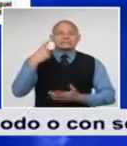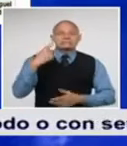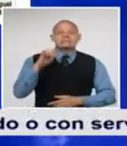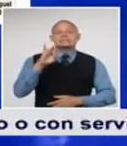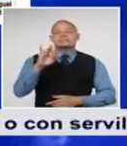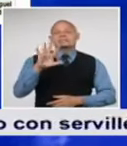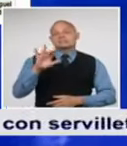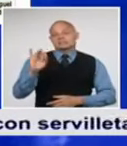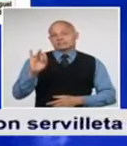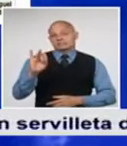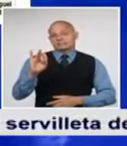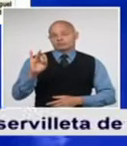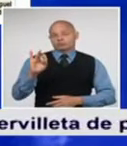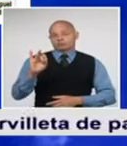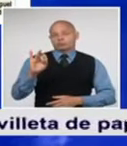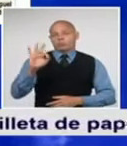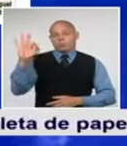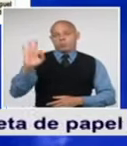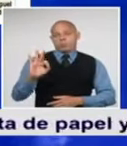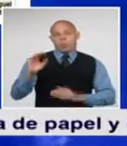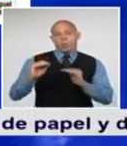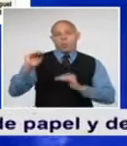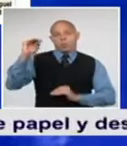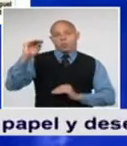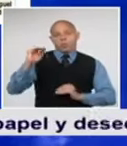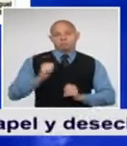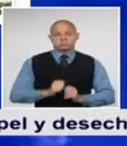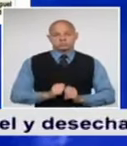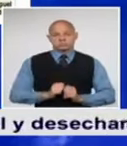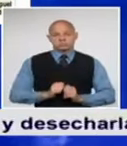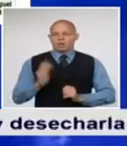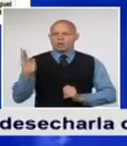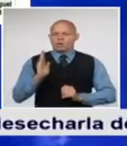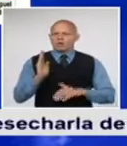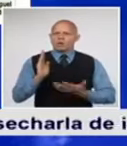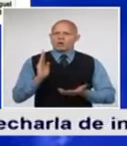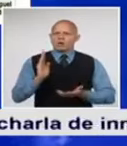757,1 de tasa de incidencia. Regla le sigue con